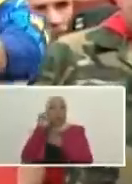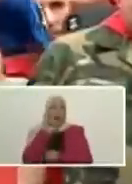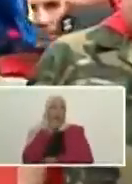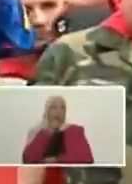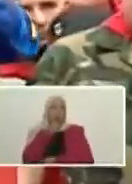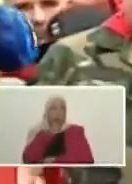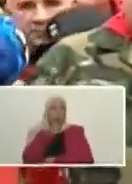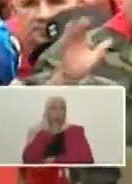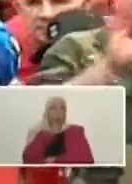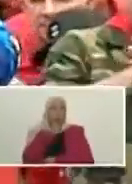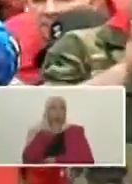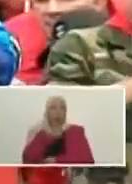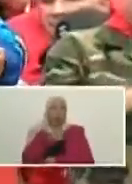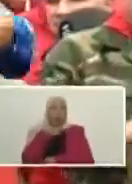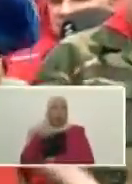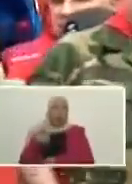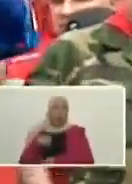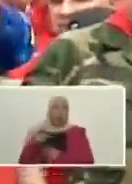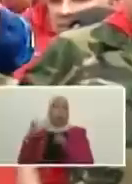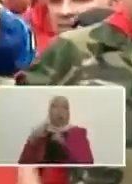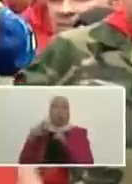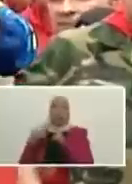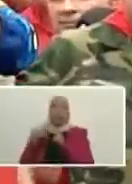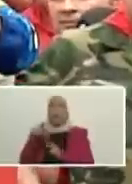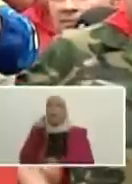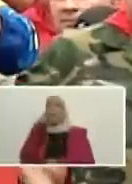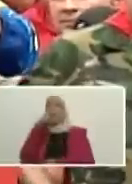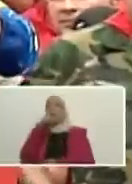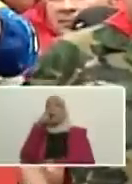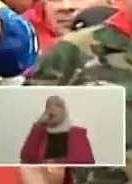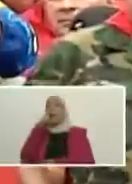Por eso a mí me conocen como Maduro,